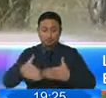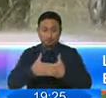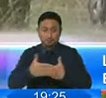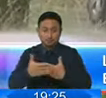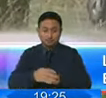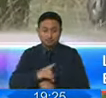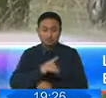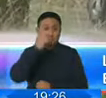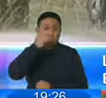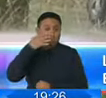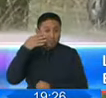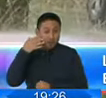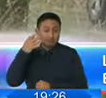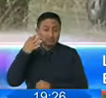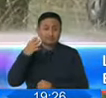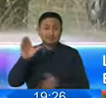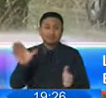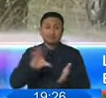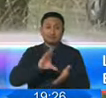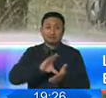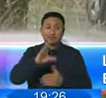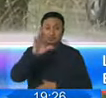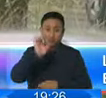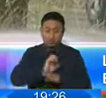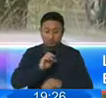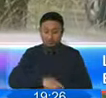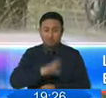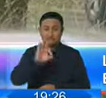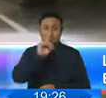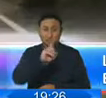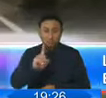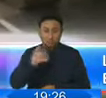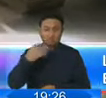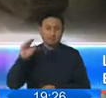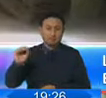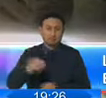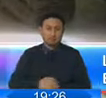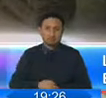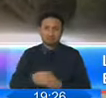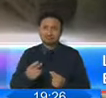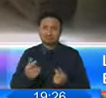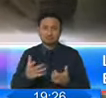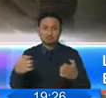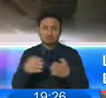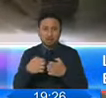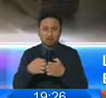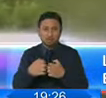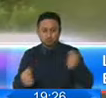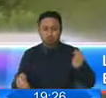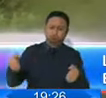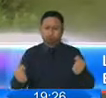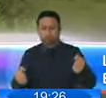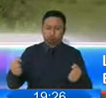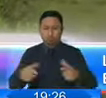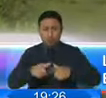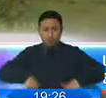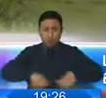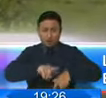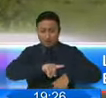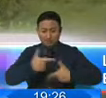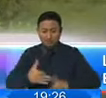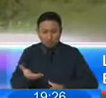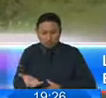de la Amazonía con el centro del país la dio el ECU 911, por lo que maquinaria pesada fue movilizada a los sectores afectados